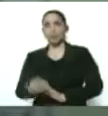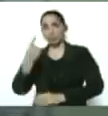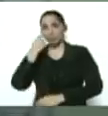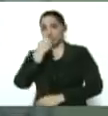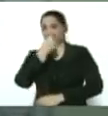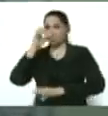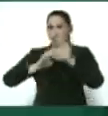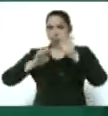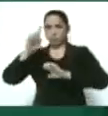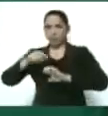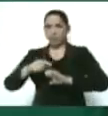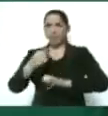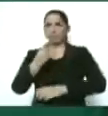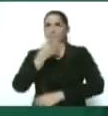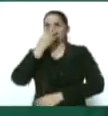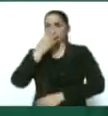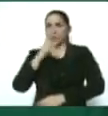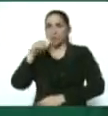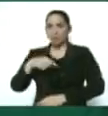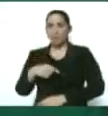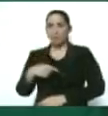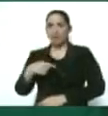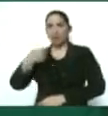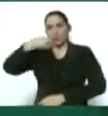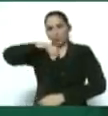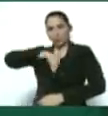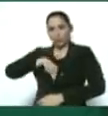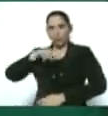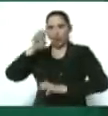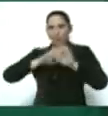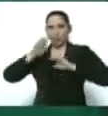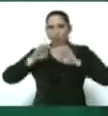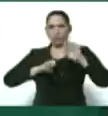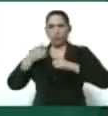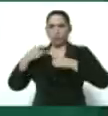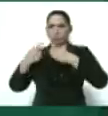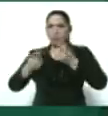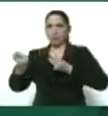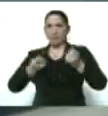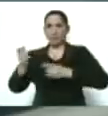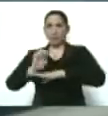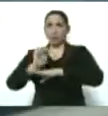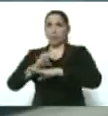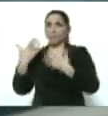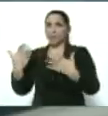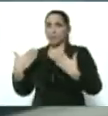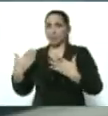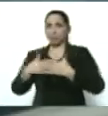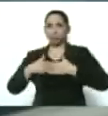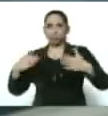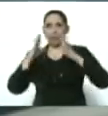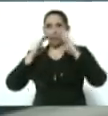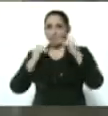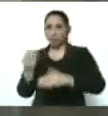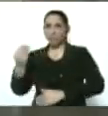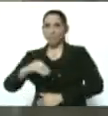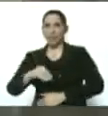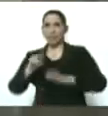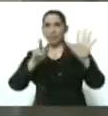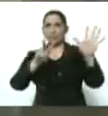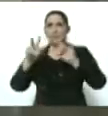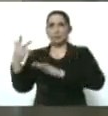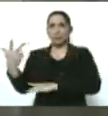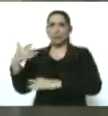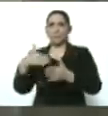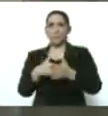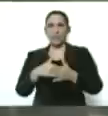oftalmología, inmunizaciones, gastroenterología y una serie de servicios, inclusive la emergencia, que van a garantizar la atención a más de 73